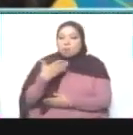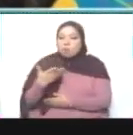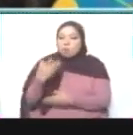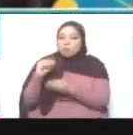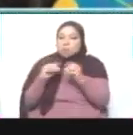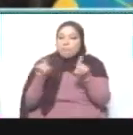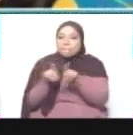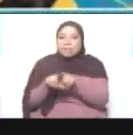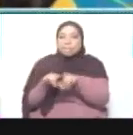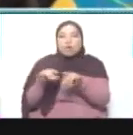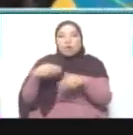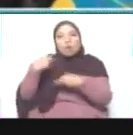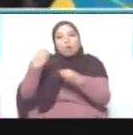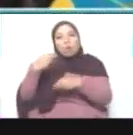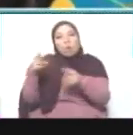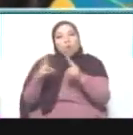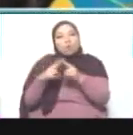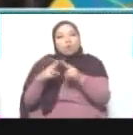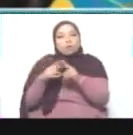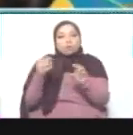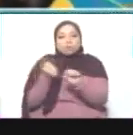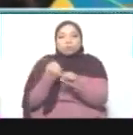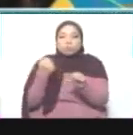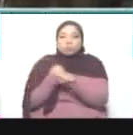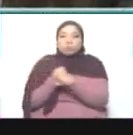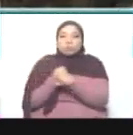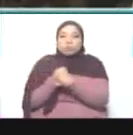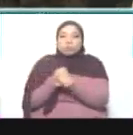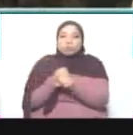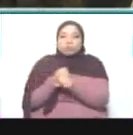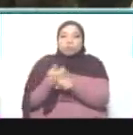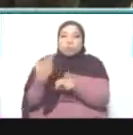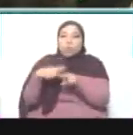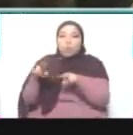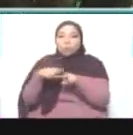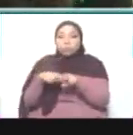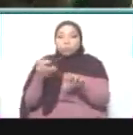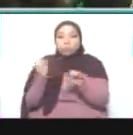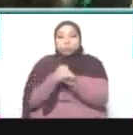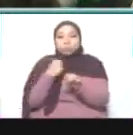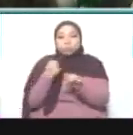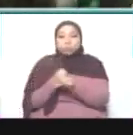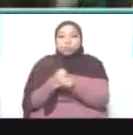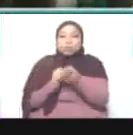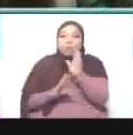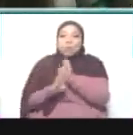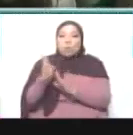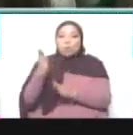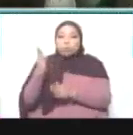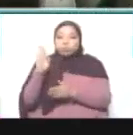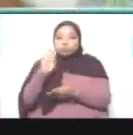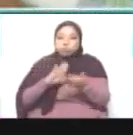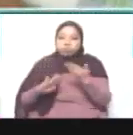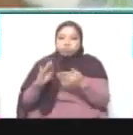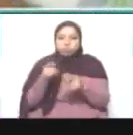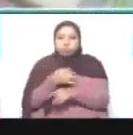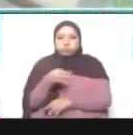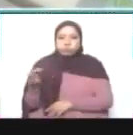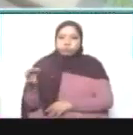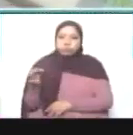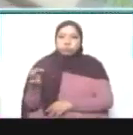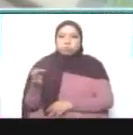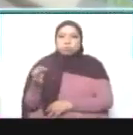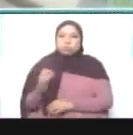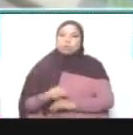mismos su robot, conocer cómo funcionan. Y bueno, estos niños son brillantes y han ensamblado estos robots de forma perfecta y ya lo saben